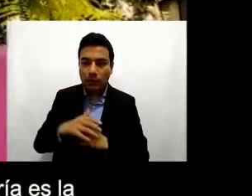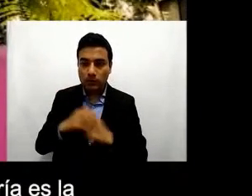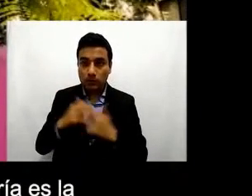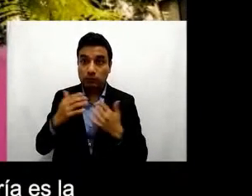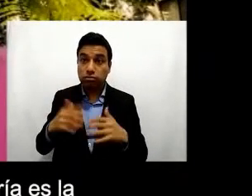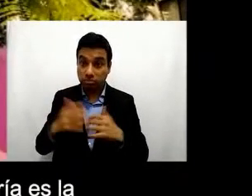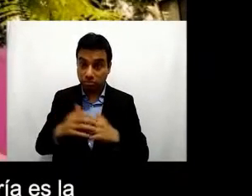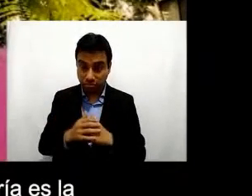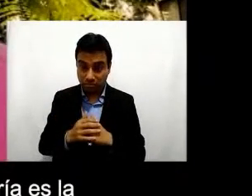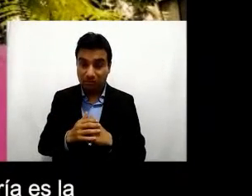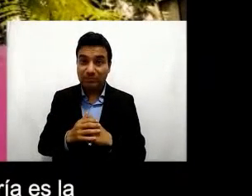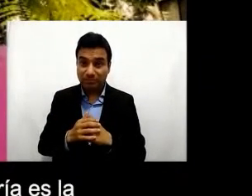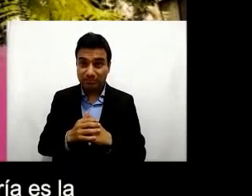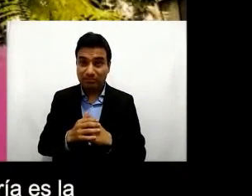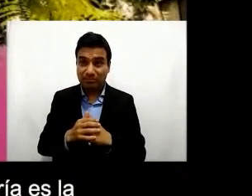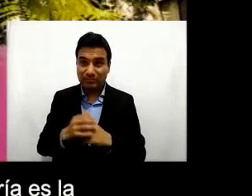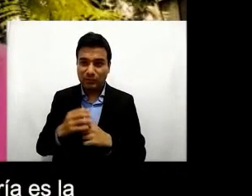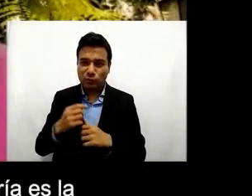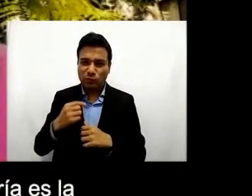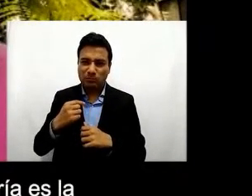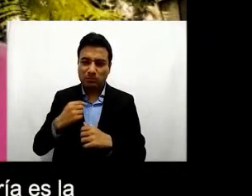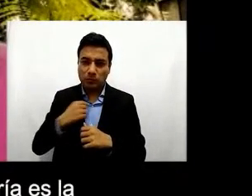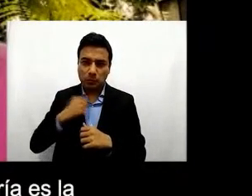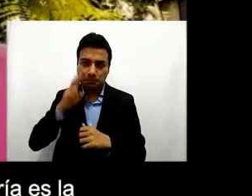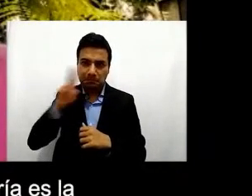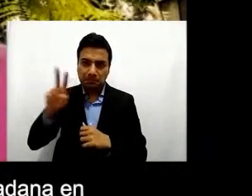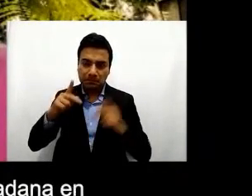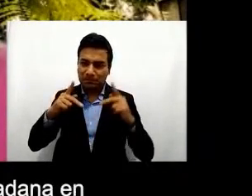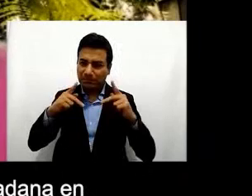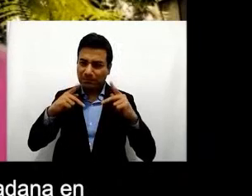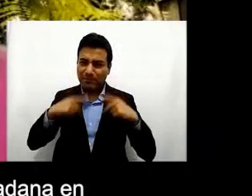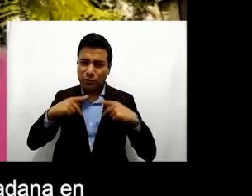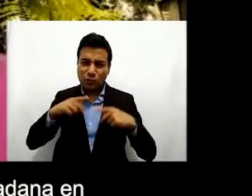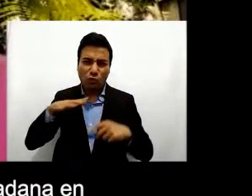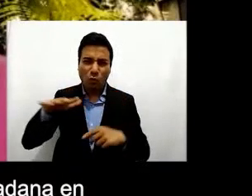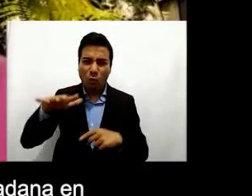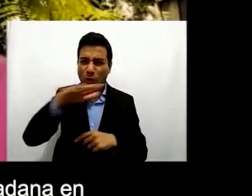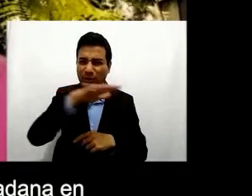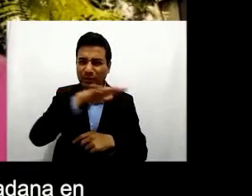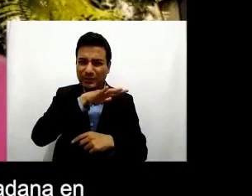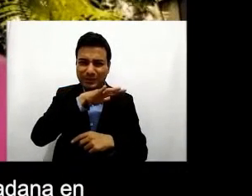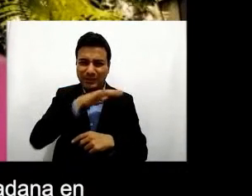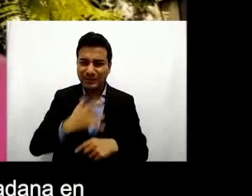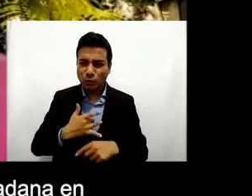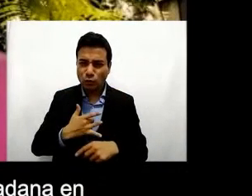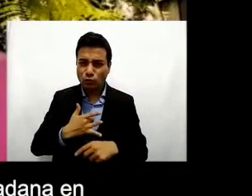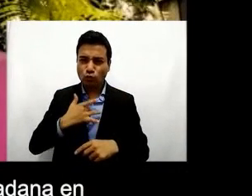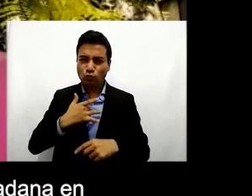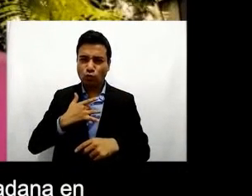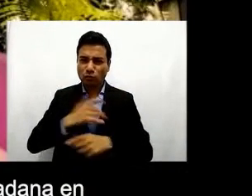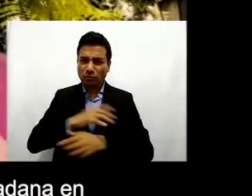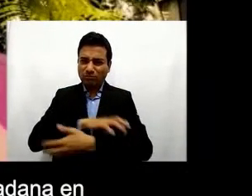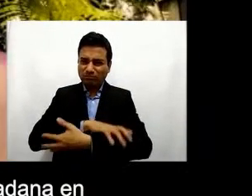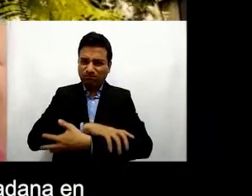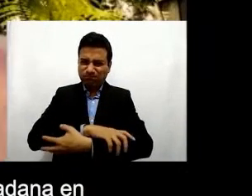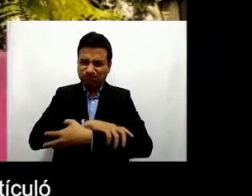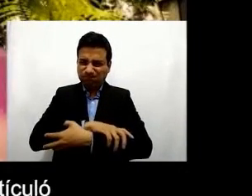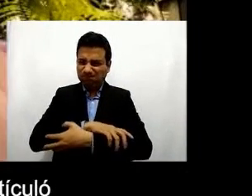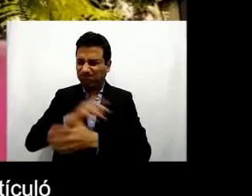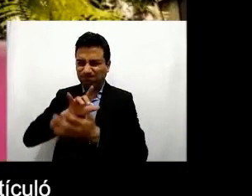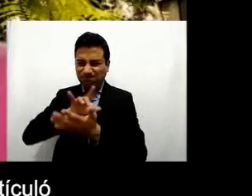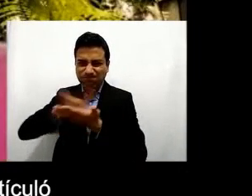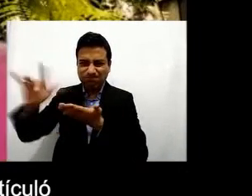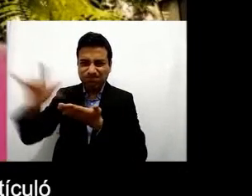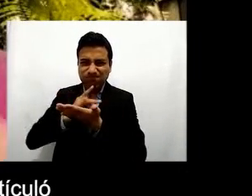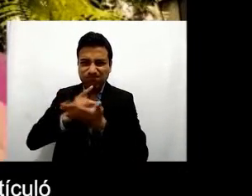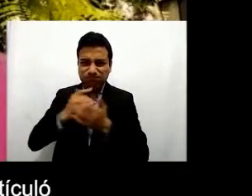detonó yo lo que llamaría es la solidaridad. Fue una de los del valor de la innovación ciudadana en este momento, que se detonó,